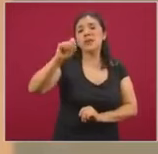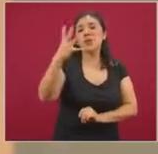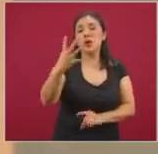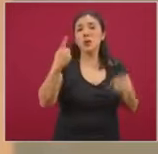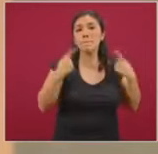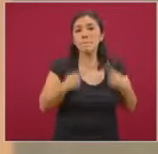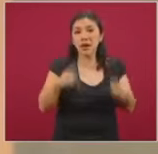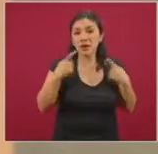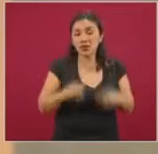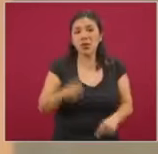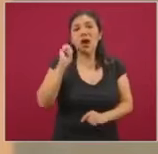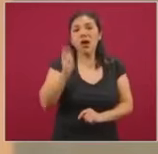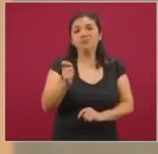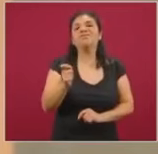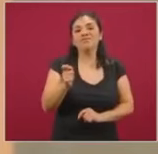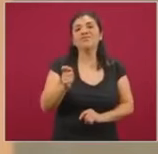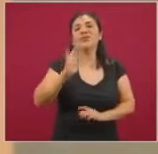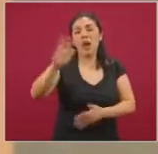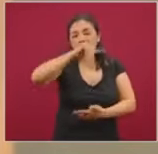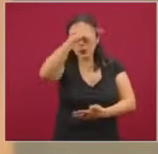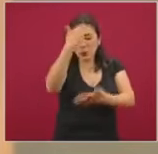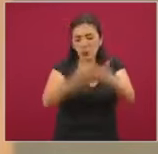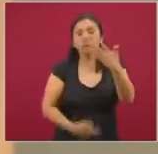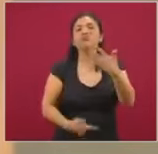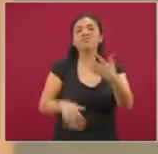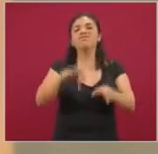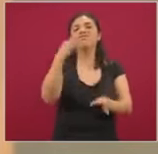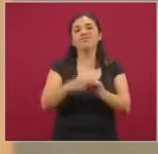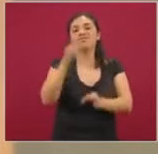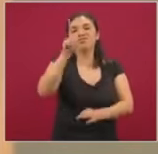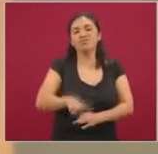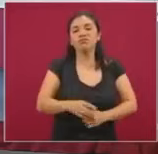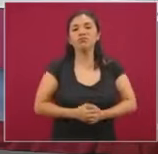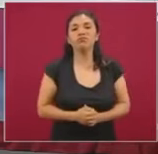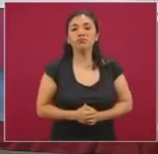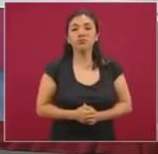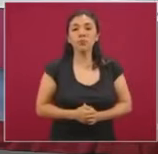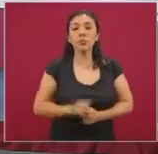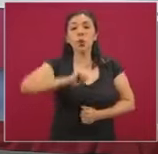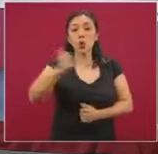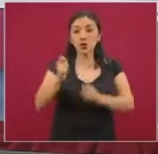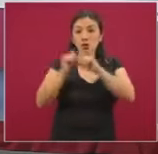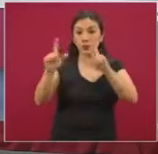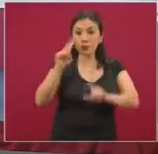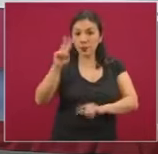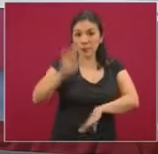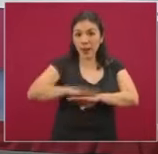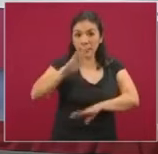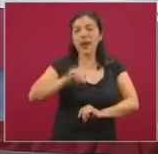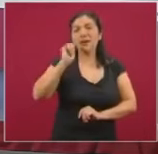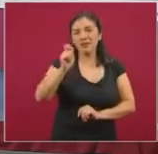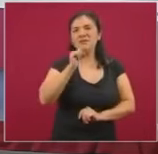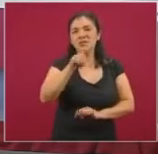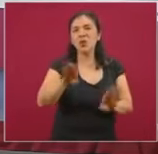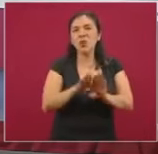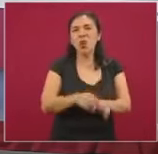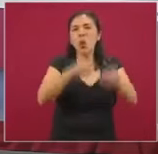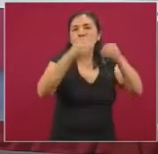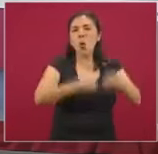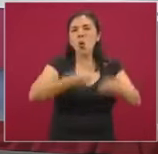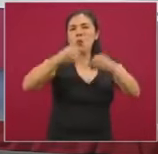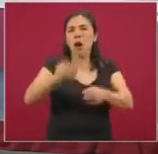88.924, que son ya las confirmadas. Vamos a ver las siguientes dos diapositivas, que es precisamente la